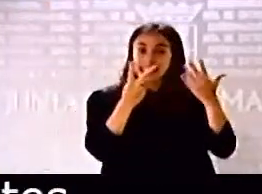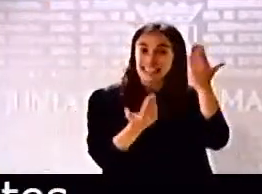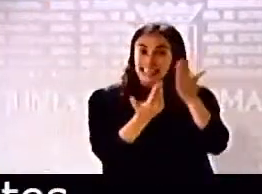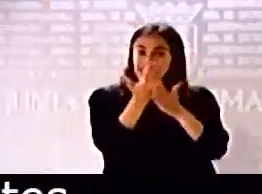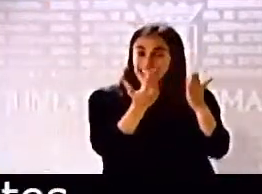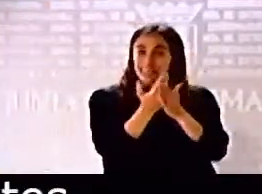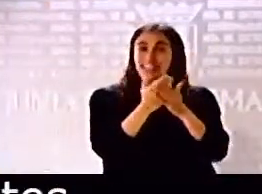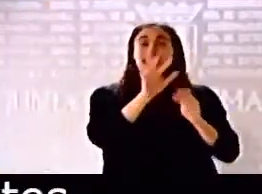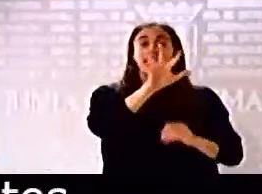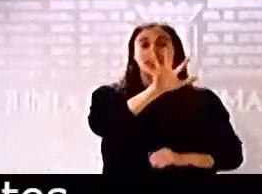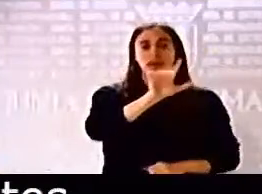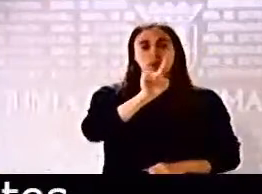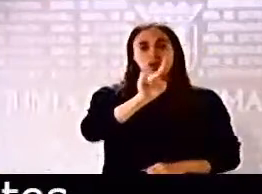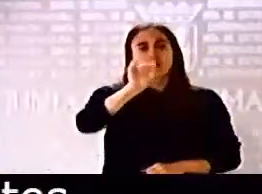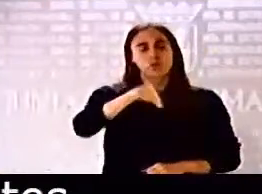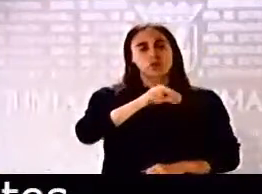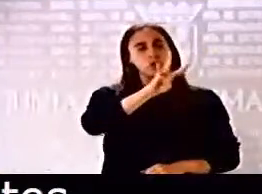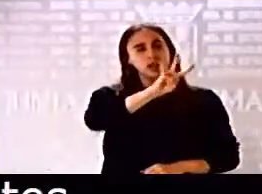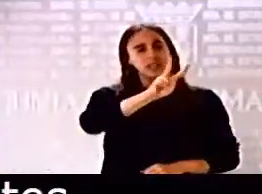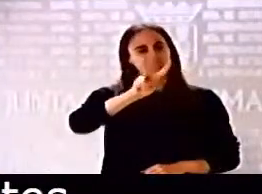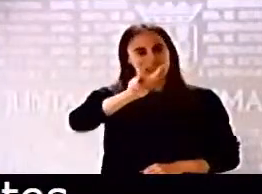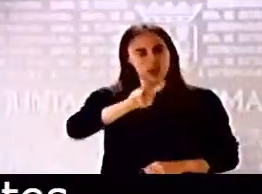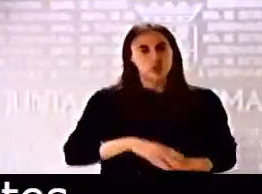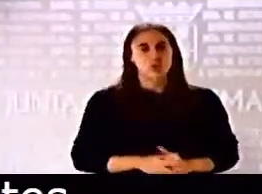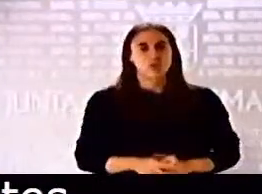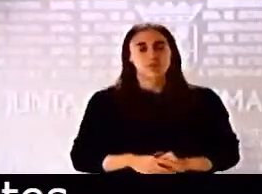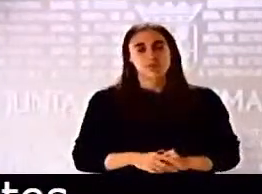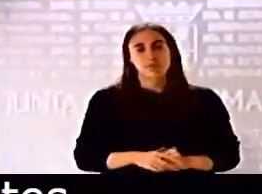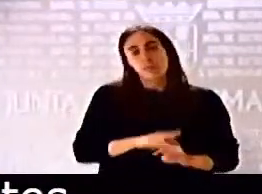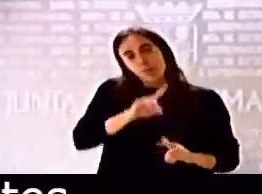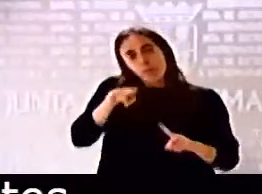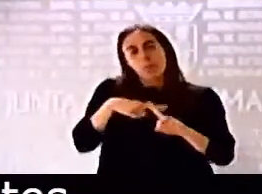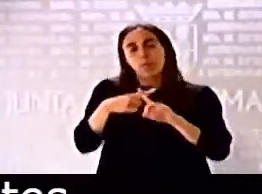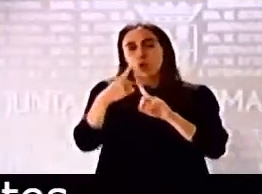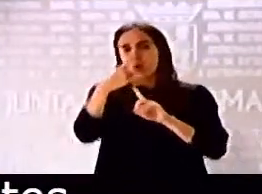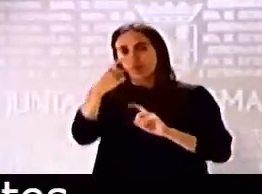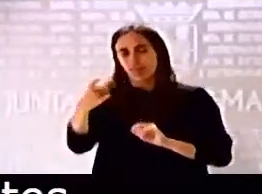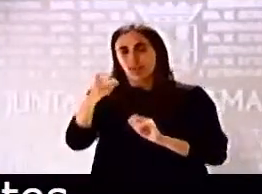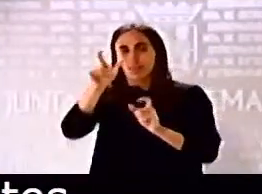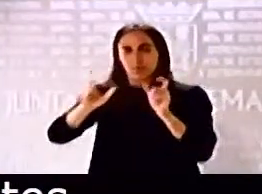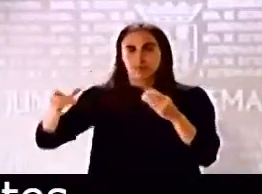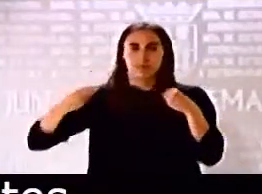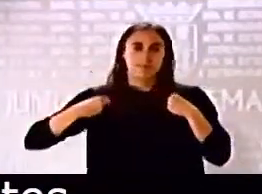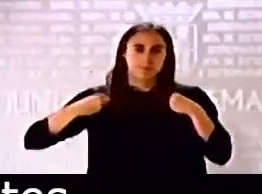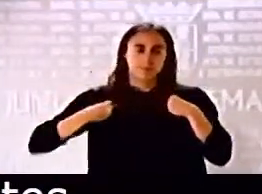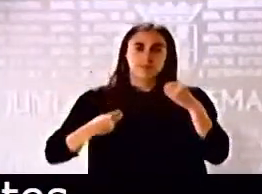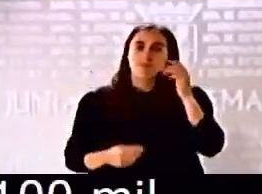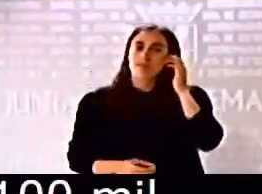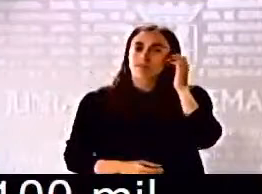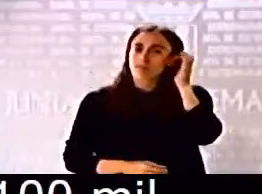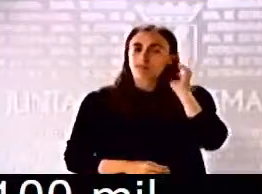de 51,32 casos por cada 100.000 habitantes.